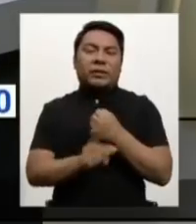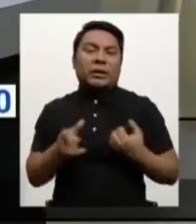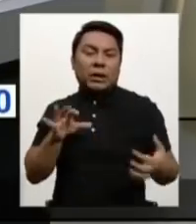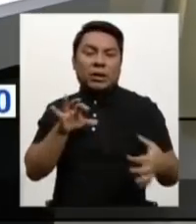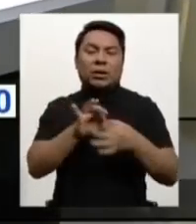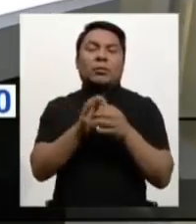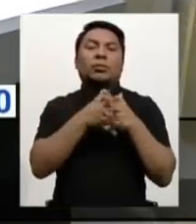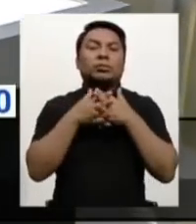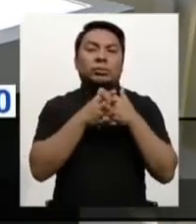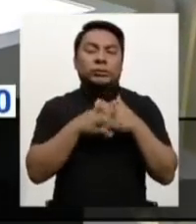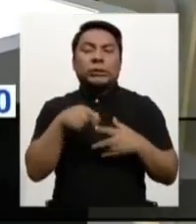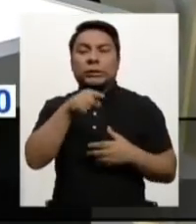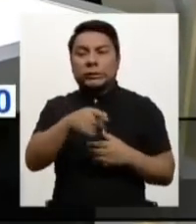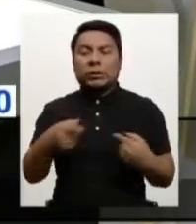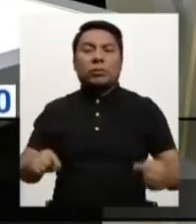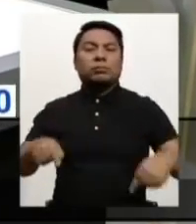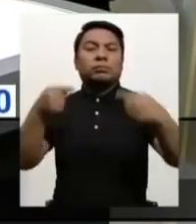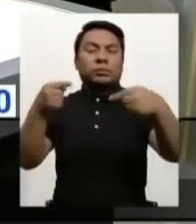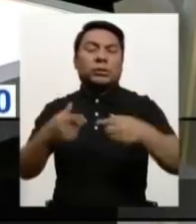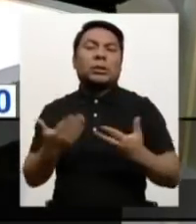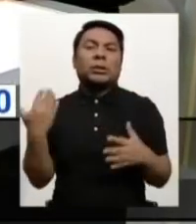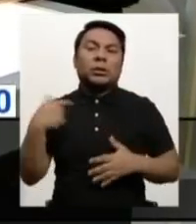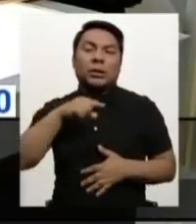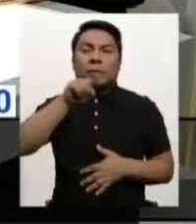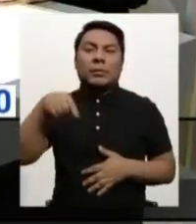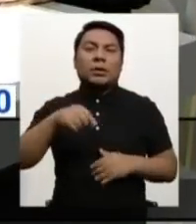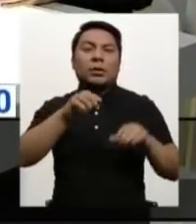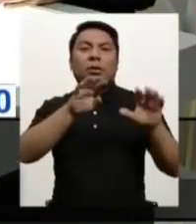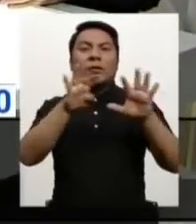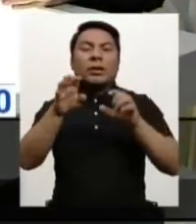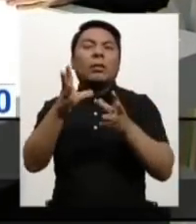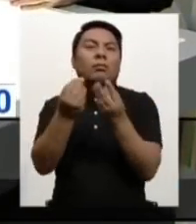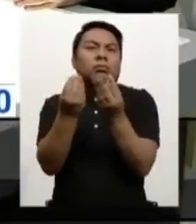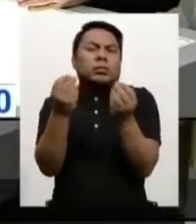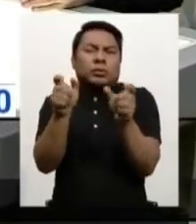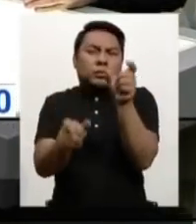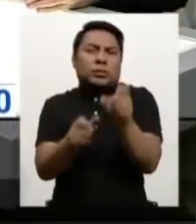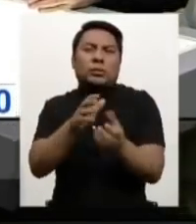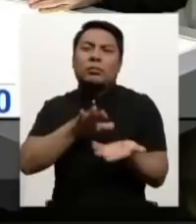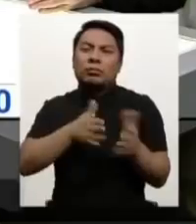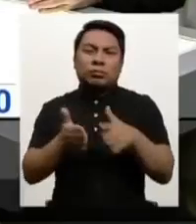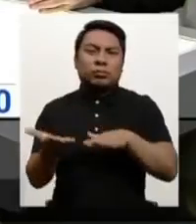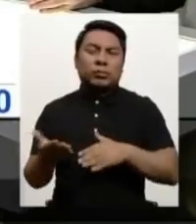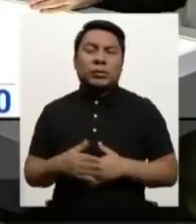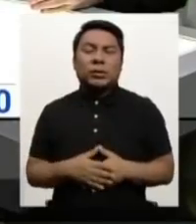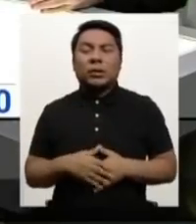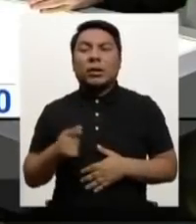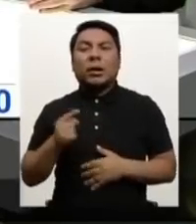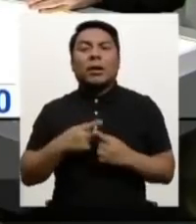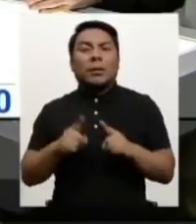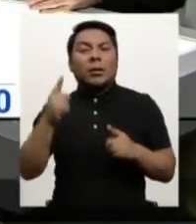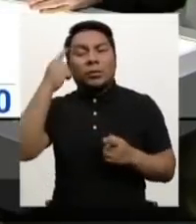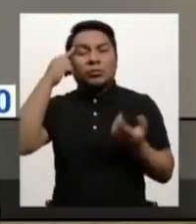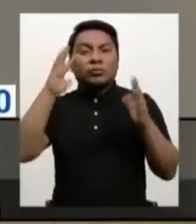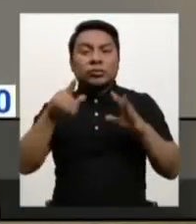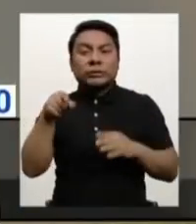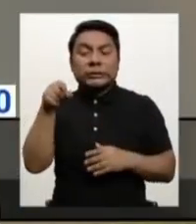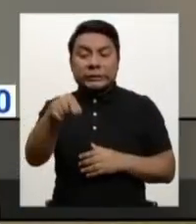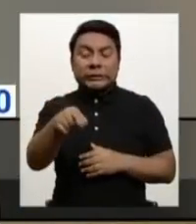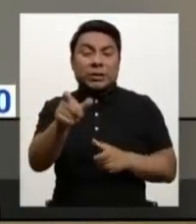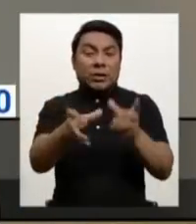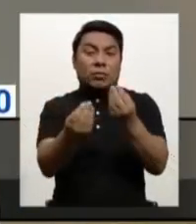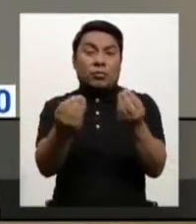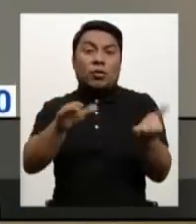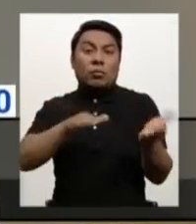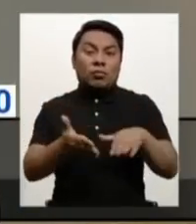calcula en unos 1.800 a 1900 civiles muertos no está claro que la mayoría han sido muertos a manos del